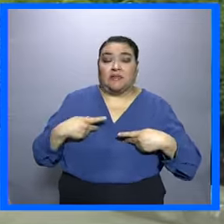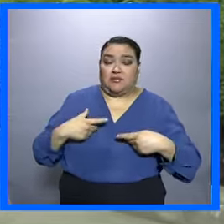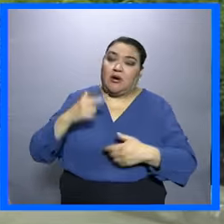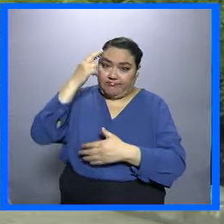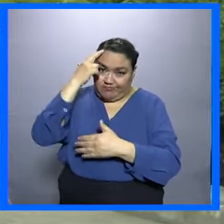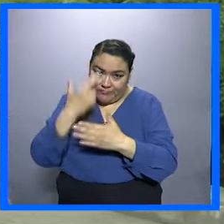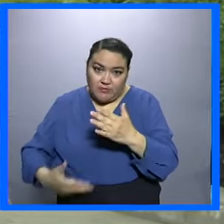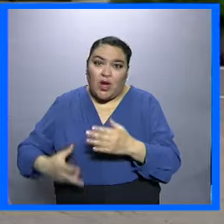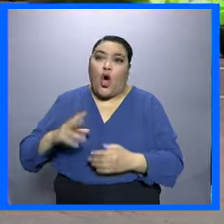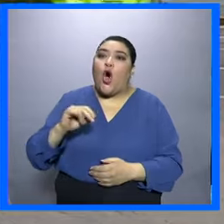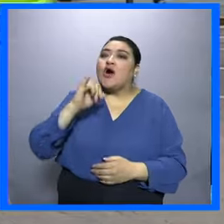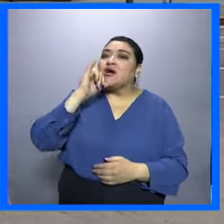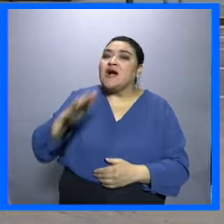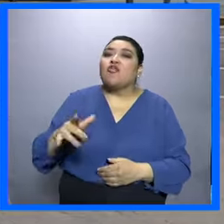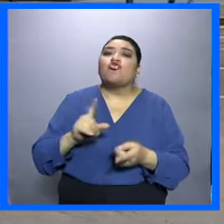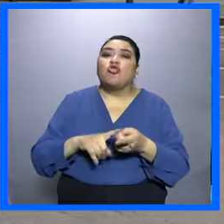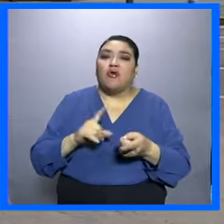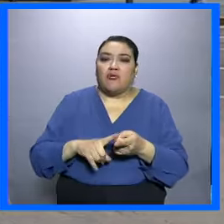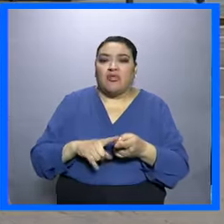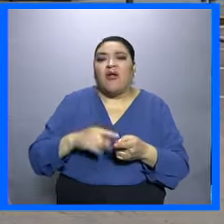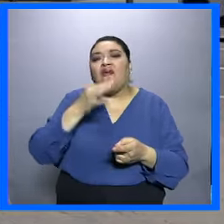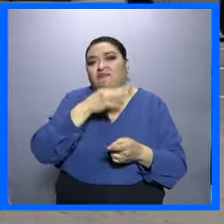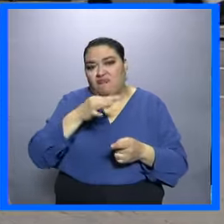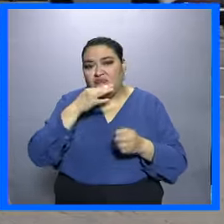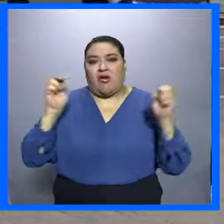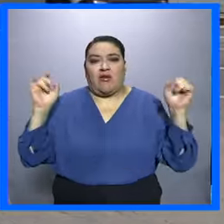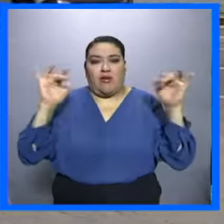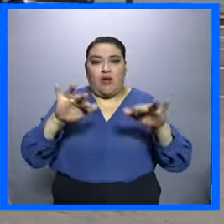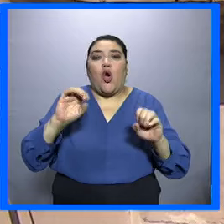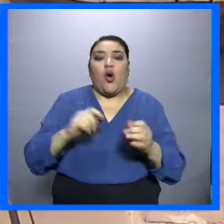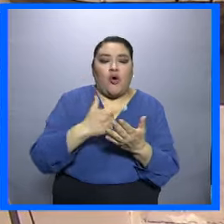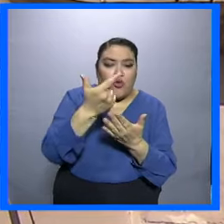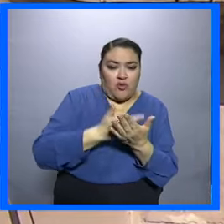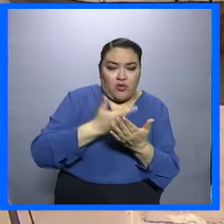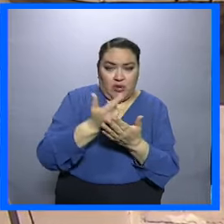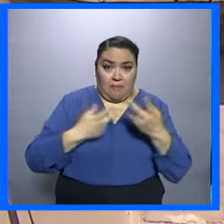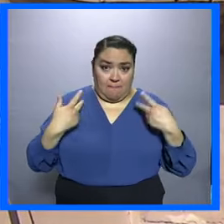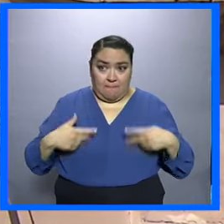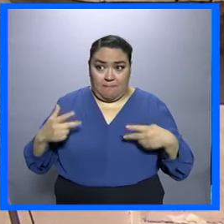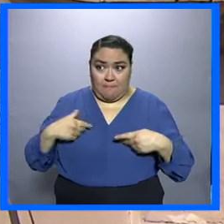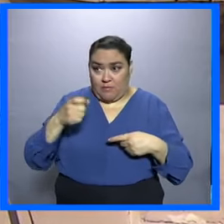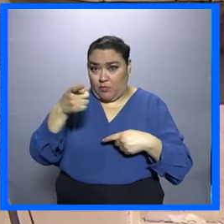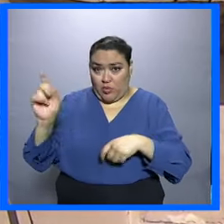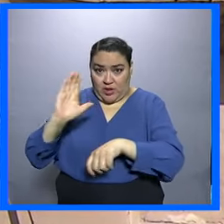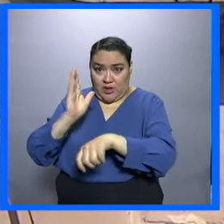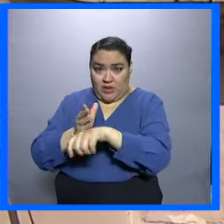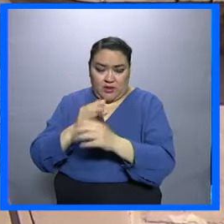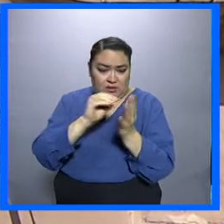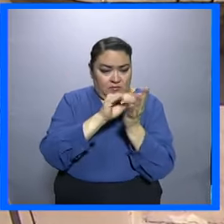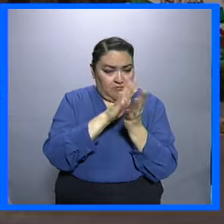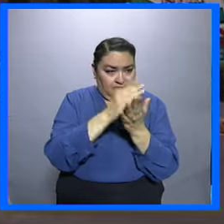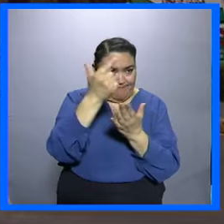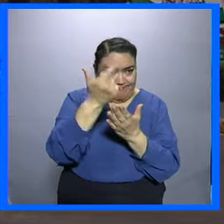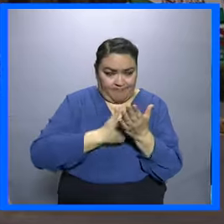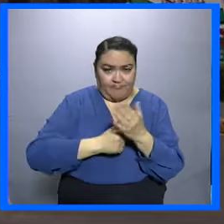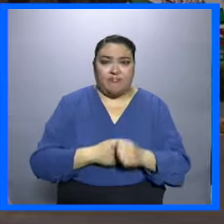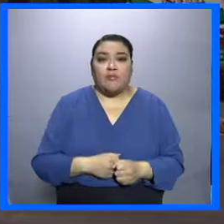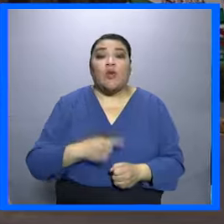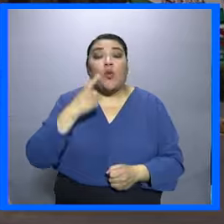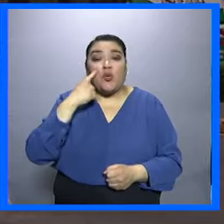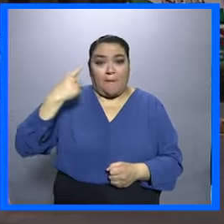agresiones verbales en espectáculos, así como la creación de un registro de personas infractoras en materia de justicia cívica. En el